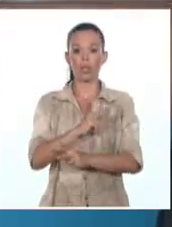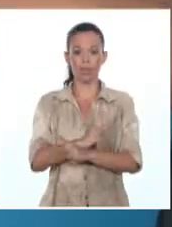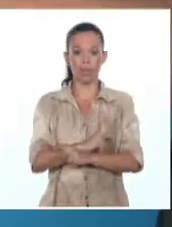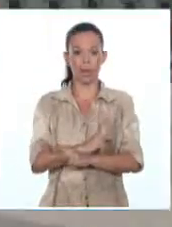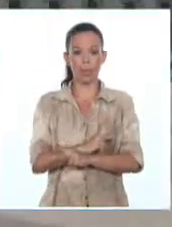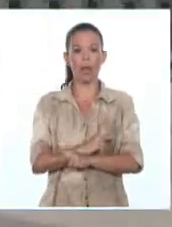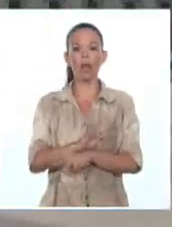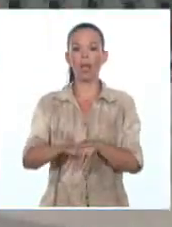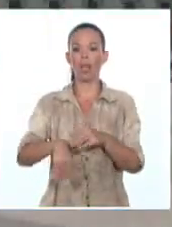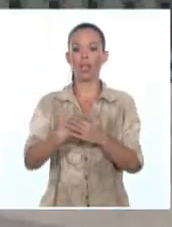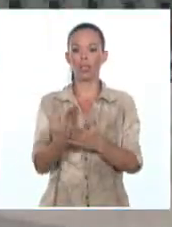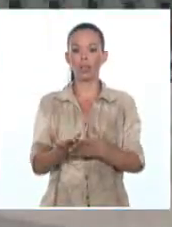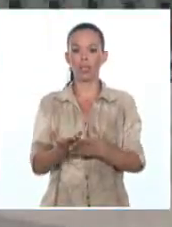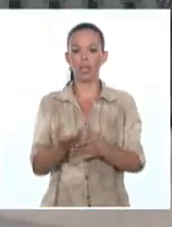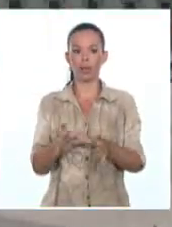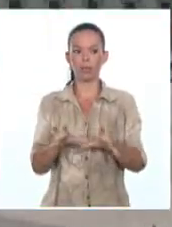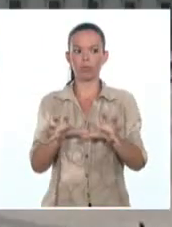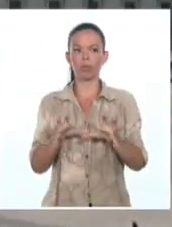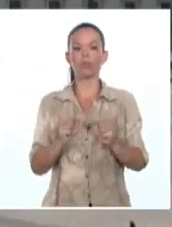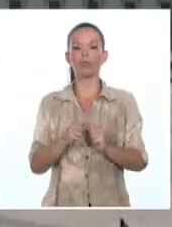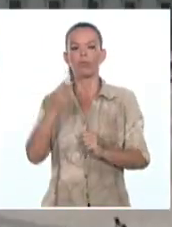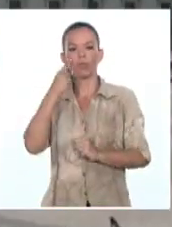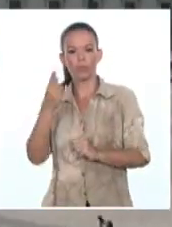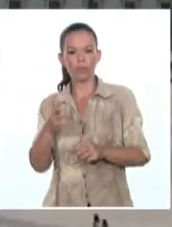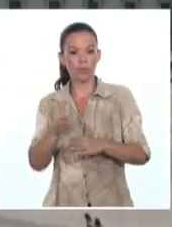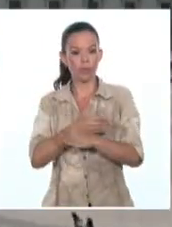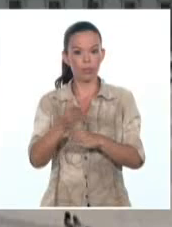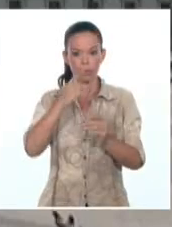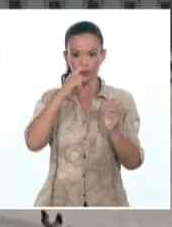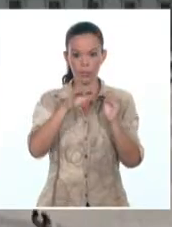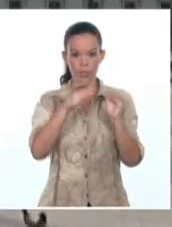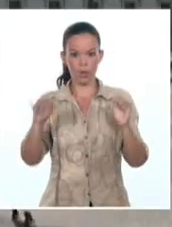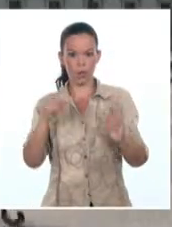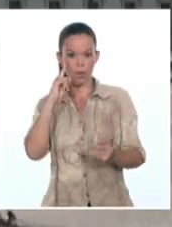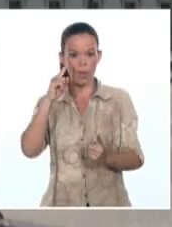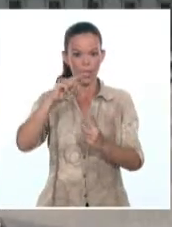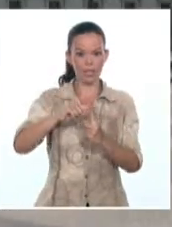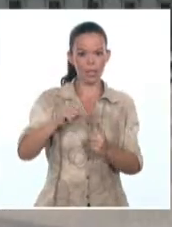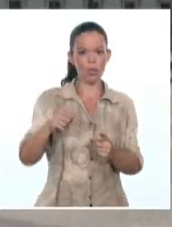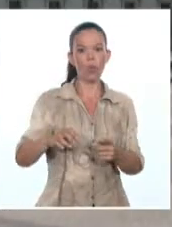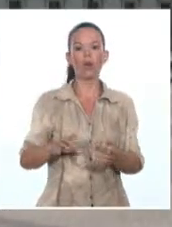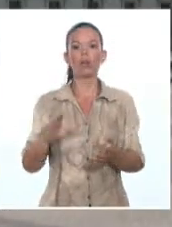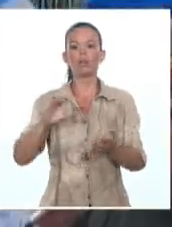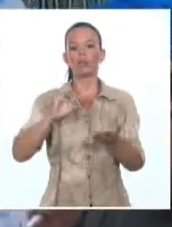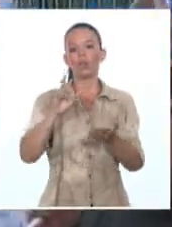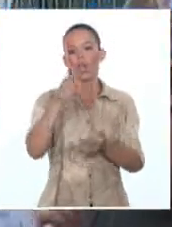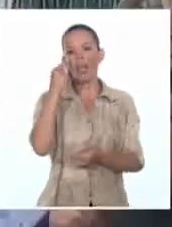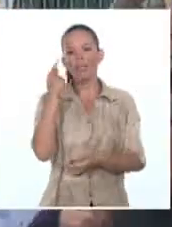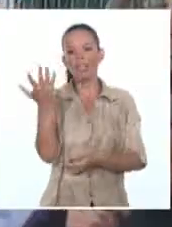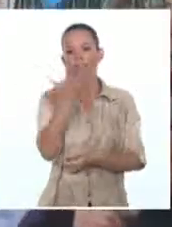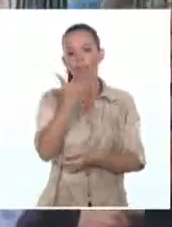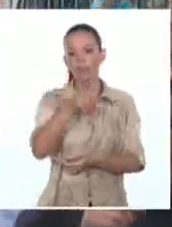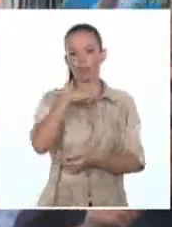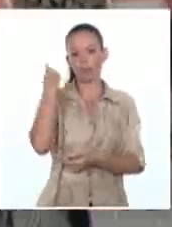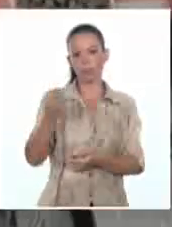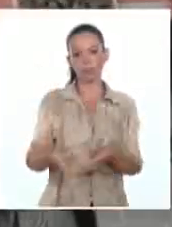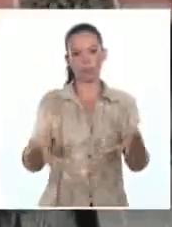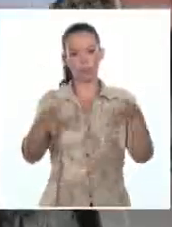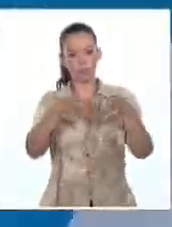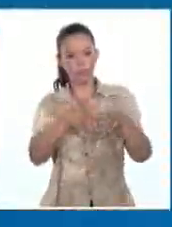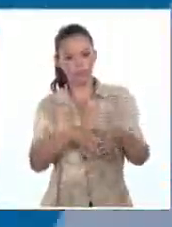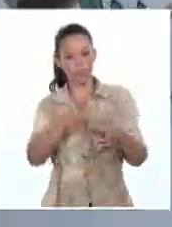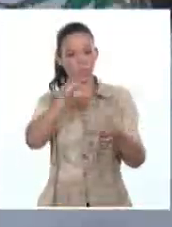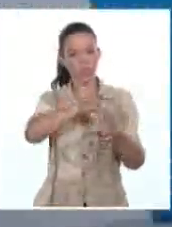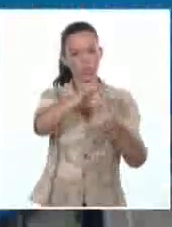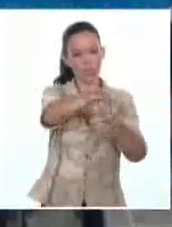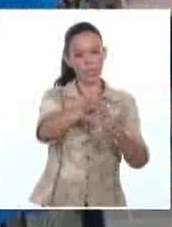tras maniobras antidemocráticas del Ministerio Público en el intento de sacar de la carrera al Movimiento Semilla, calificado de progresista y con